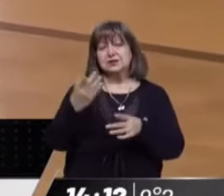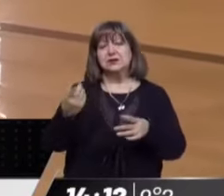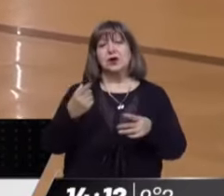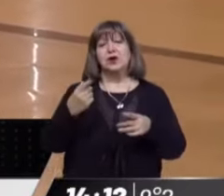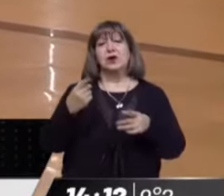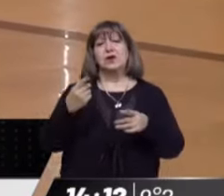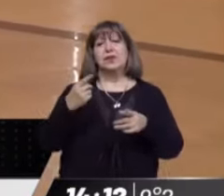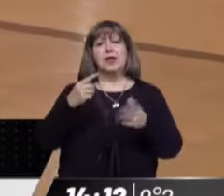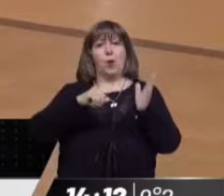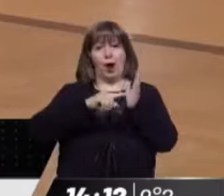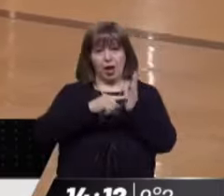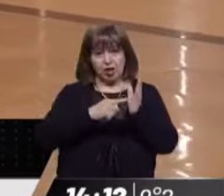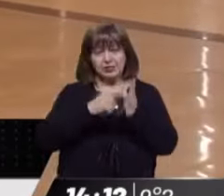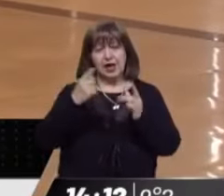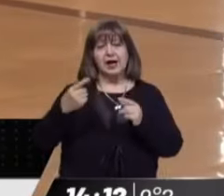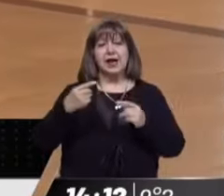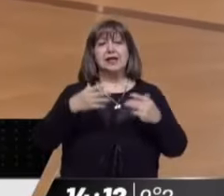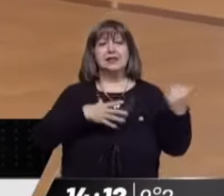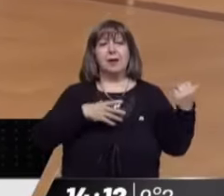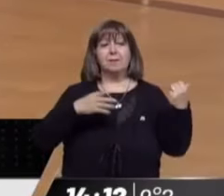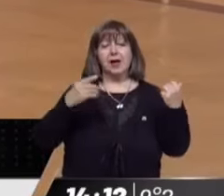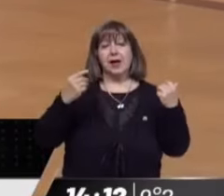tango.